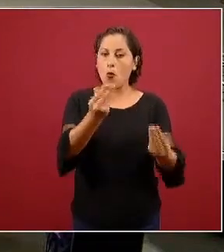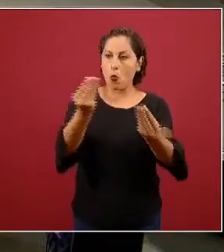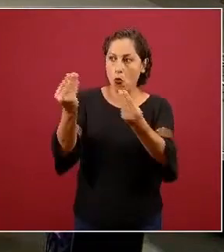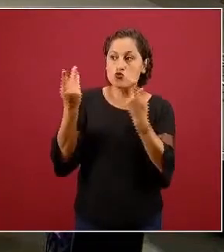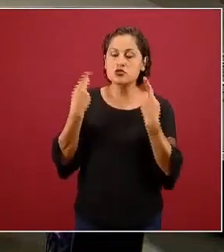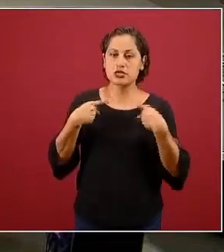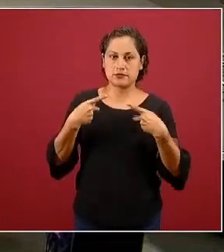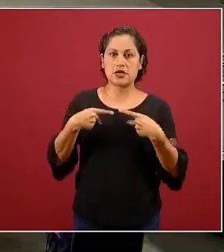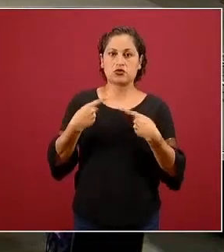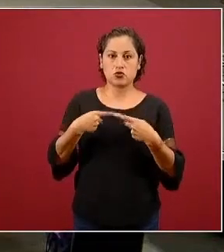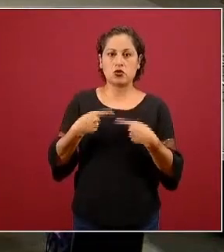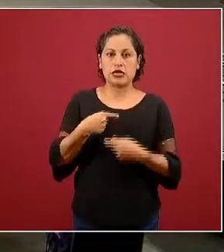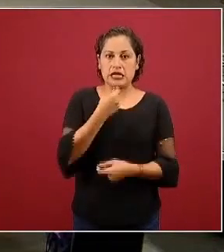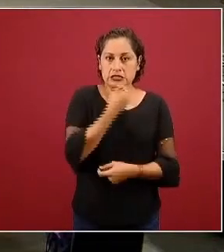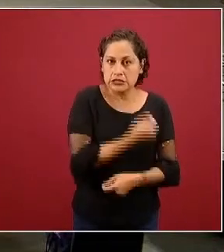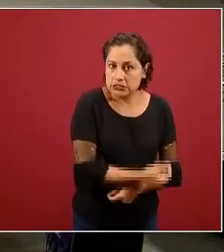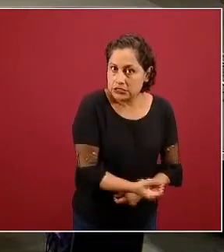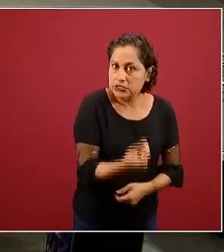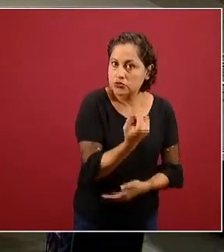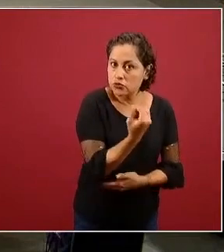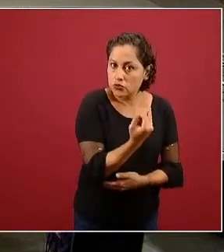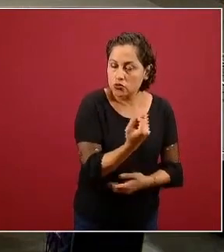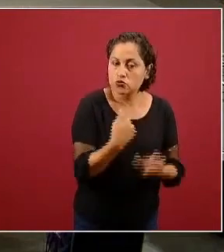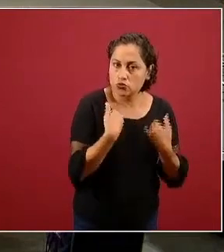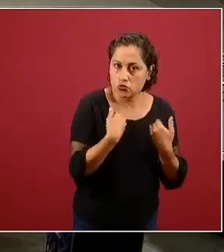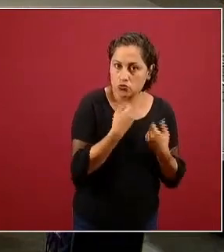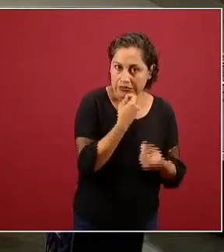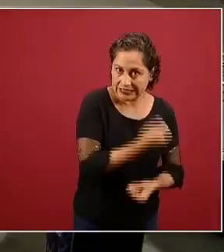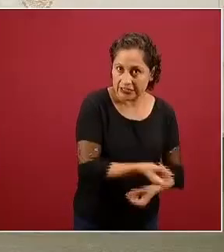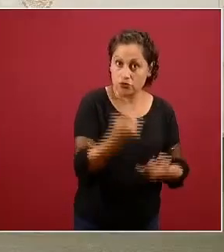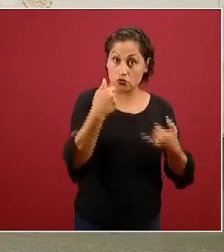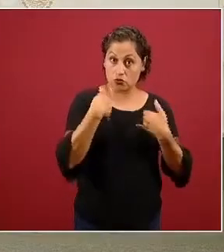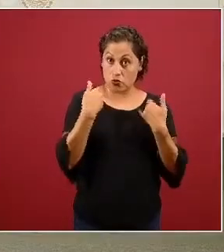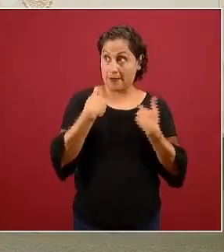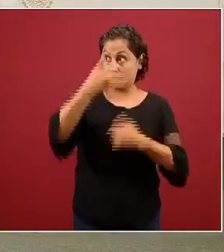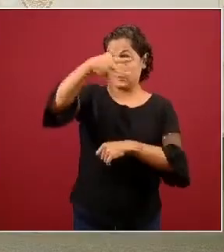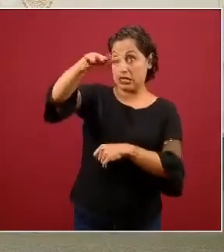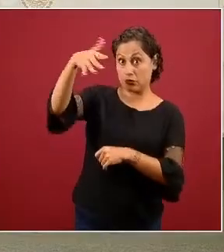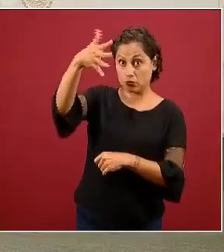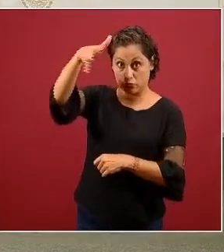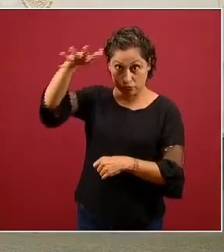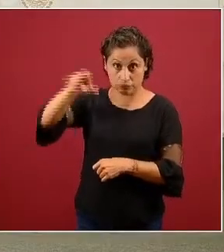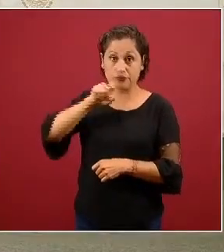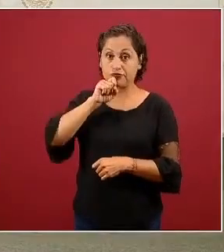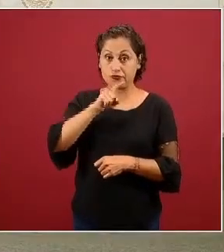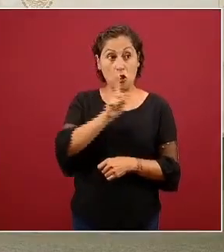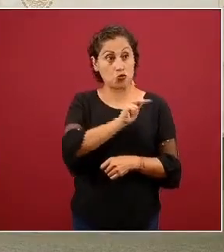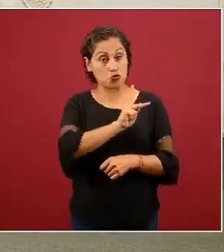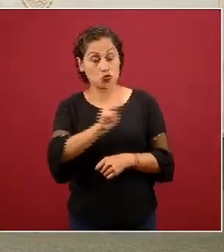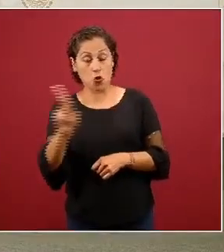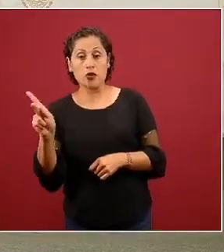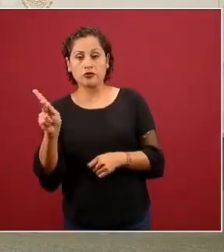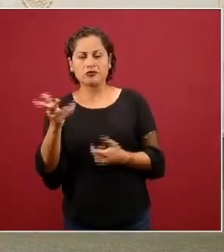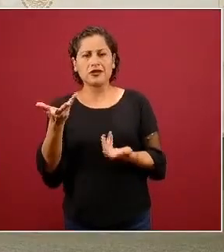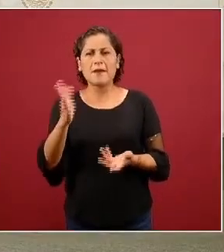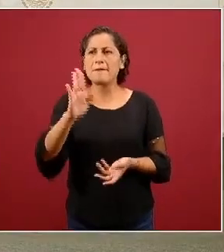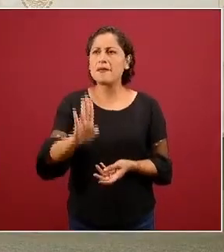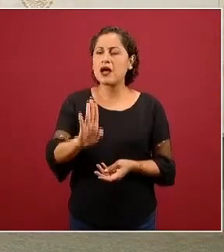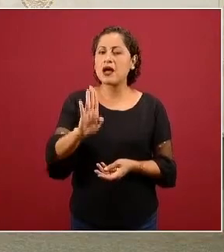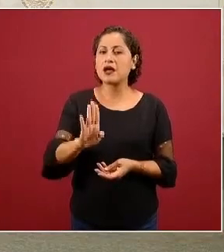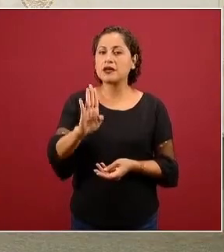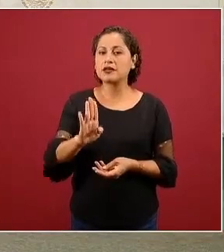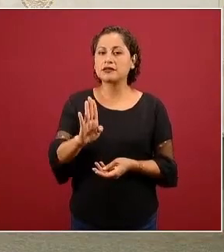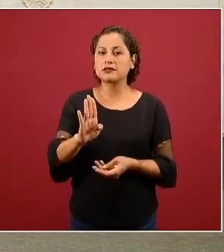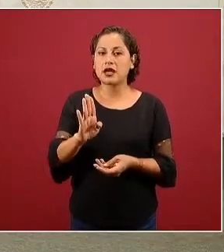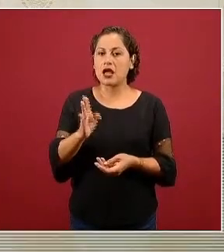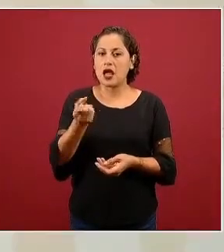presentando en preescolares, escolares, adolescentes, adultos mayores, ¿no? Nos está pasando como este fenómeno